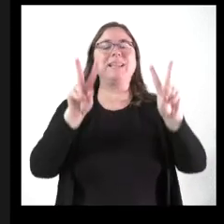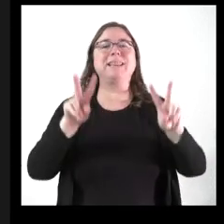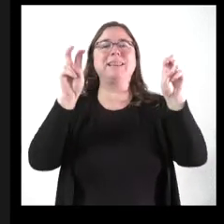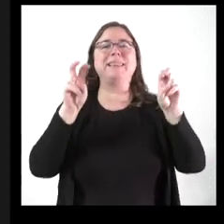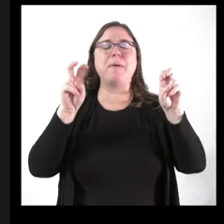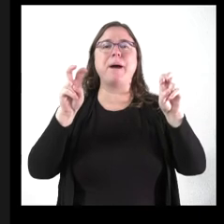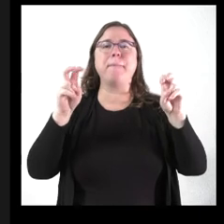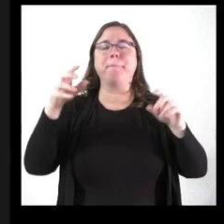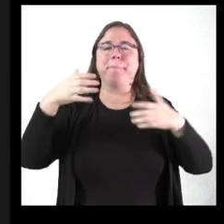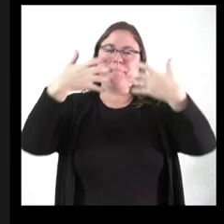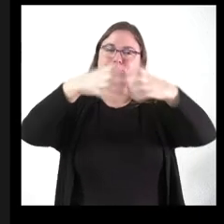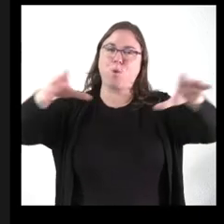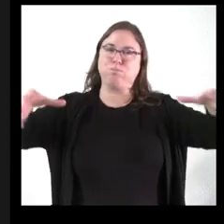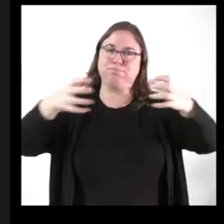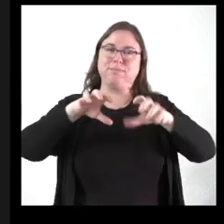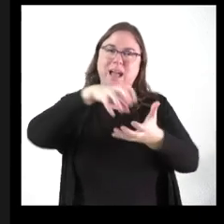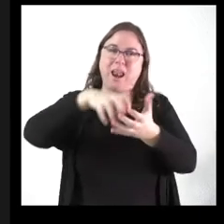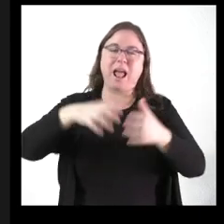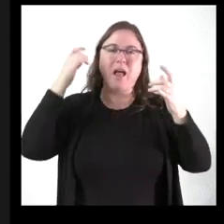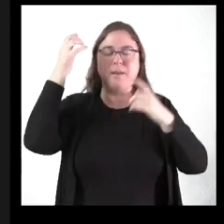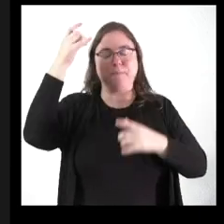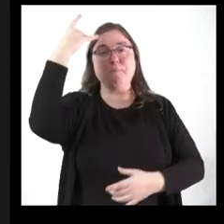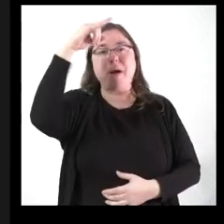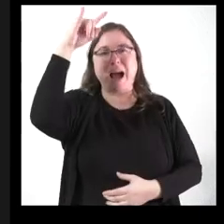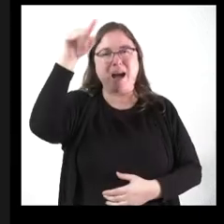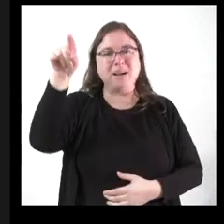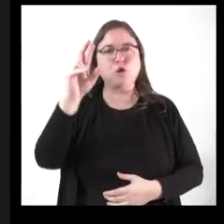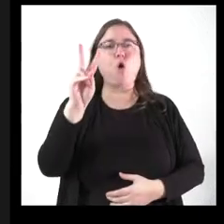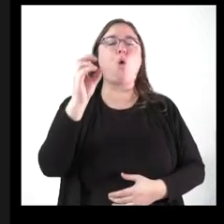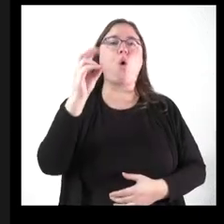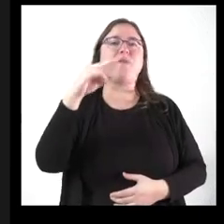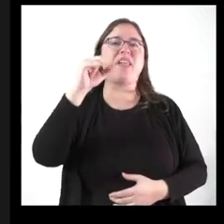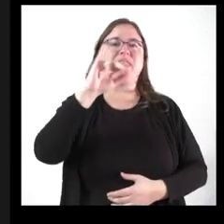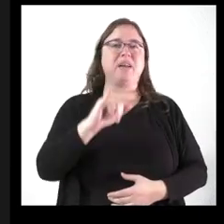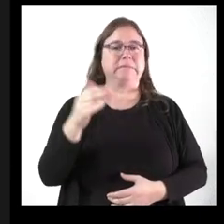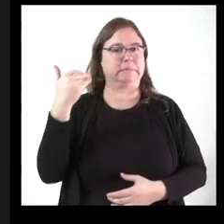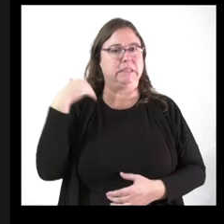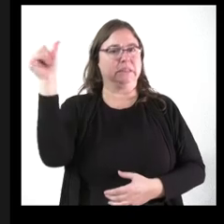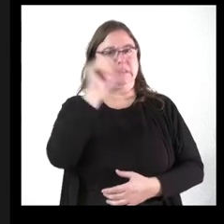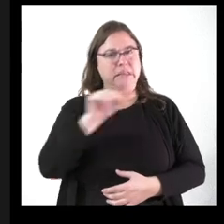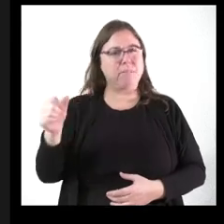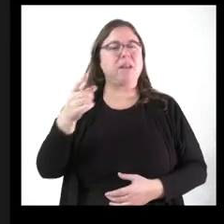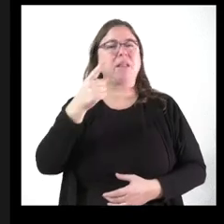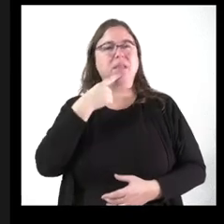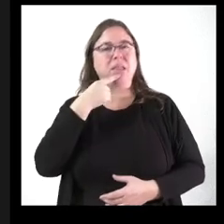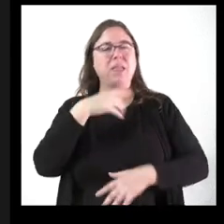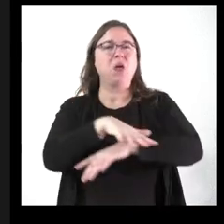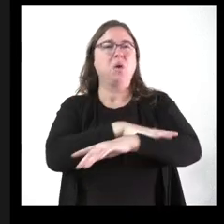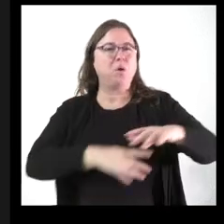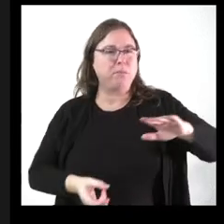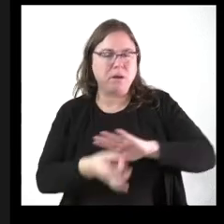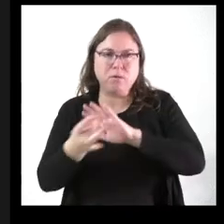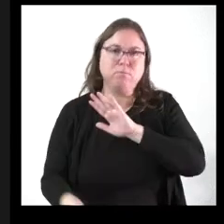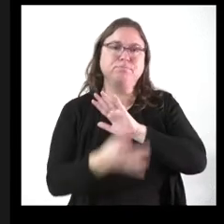de noviertas se nos ofrece unas semanas que el gobierno iba a sacar un real decreto para limitar 850